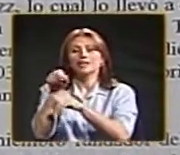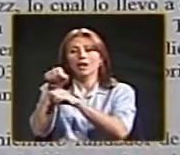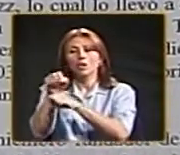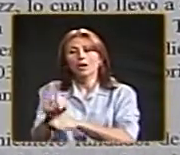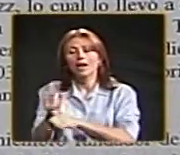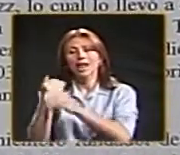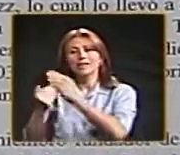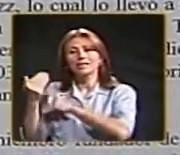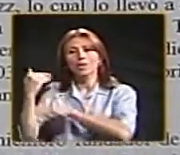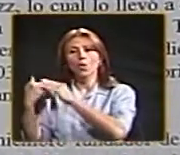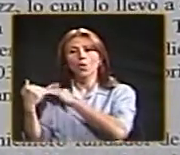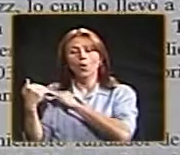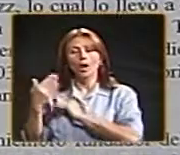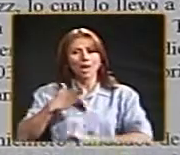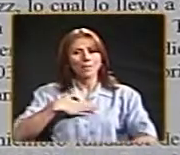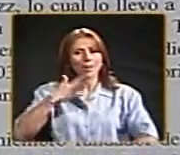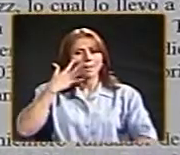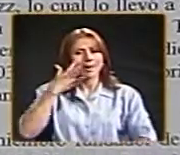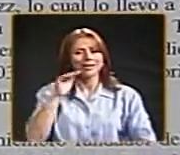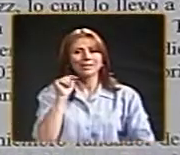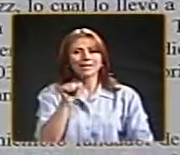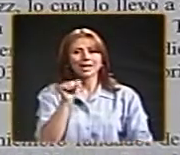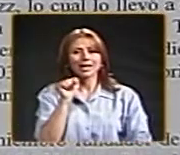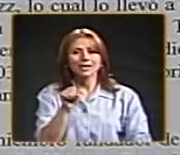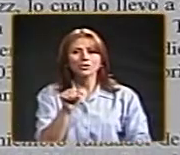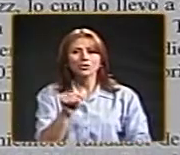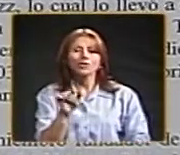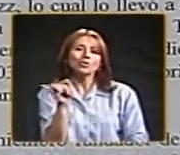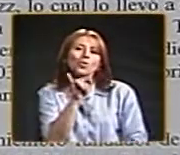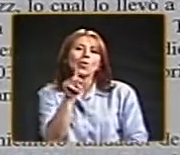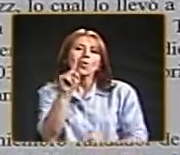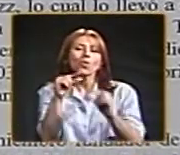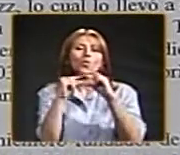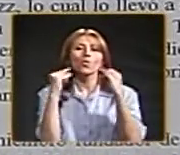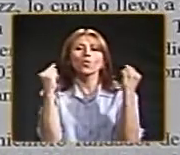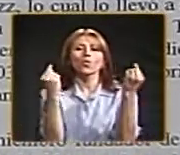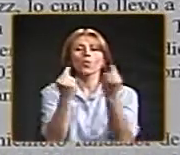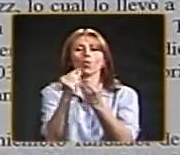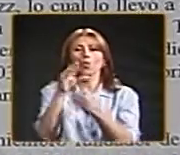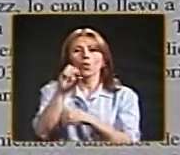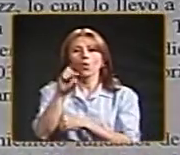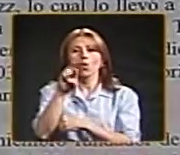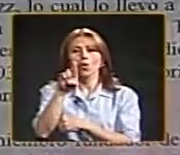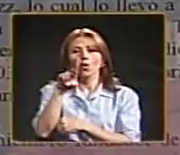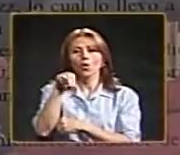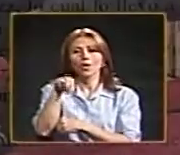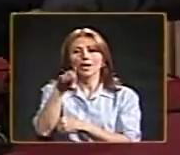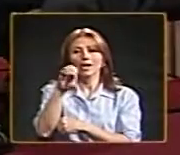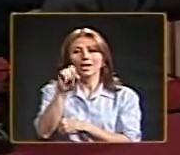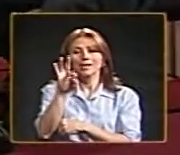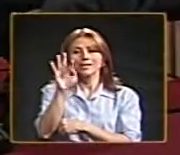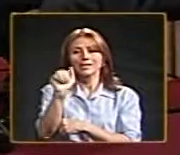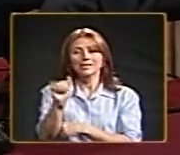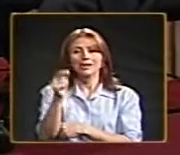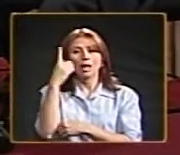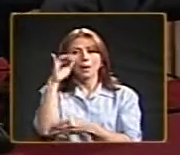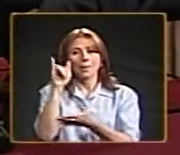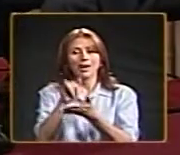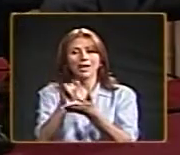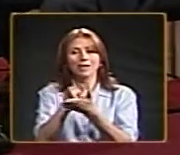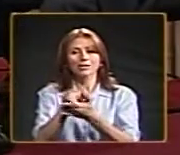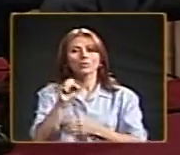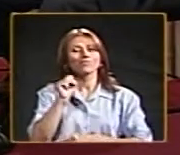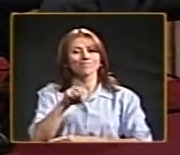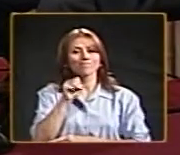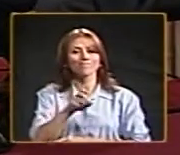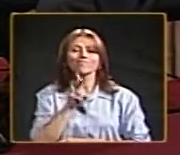fin, me parece eso, una orquesta, como dicen ustedes, y una orquesta para eso, ¿eh? Sí, exactamente, exactamente. Don